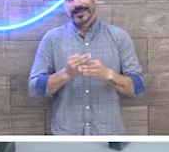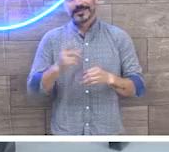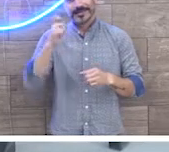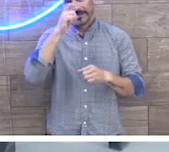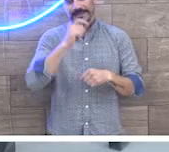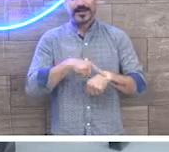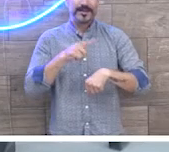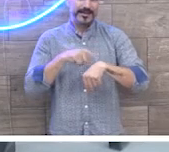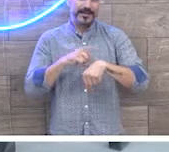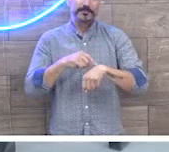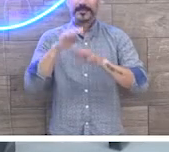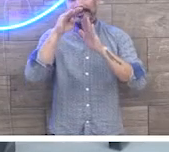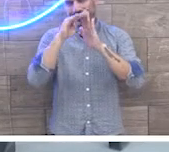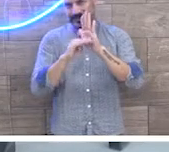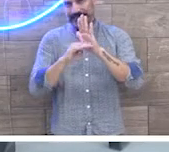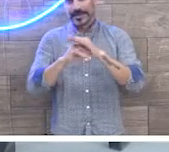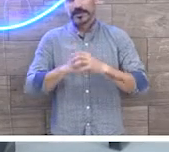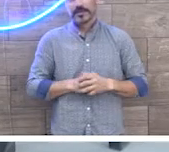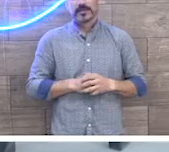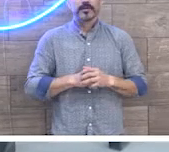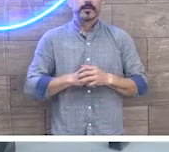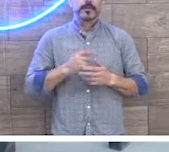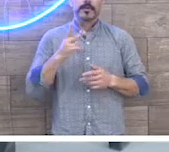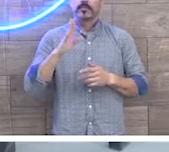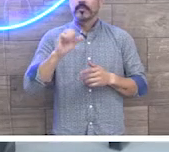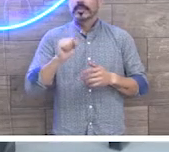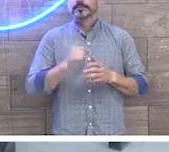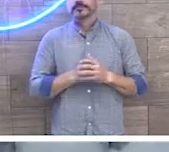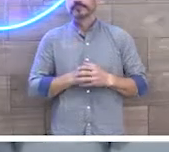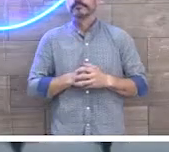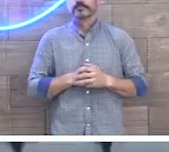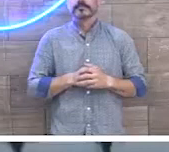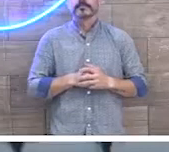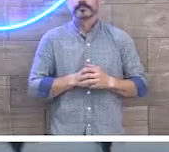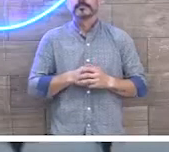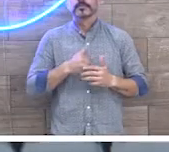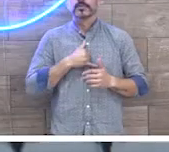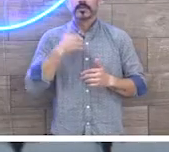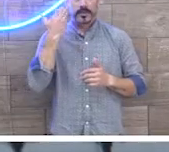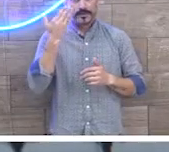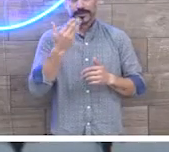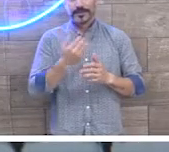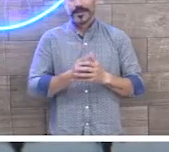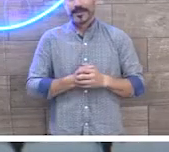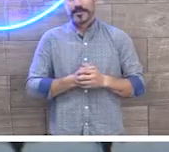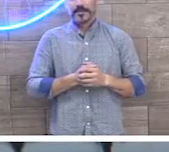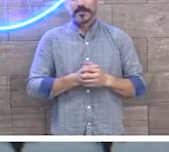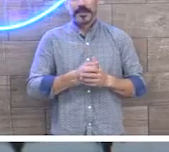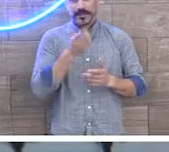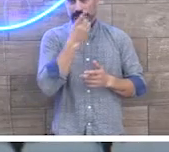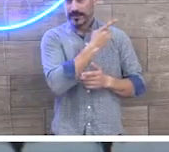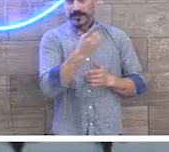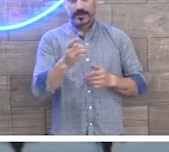pues es el tiempo siempre nos come. Y pues no me restaría más que pedirles ya a nivel